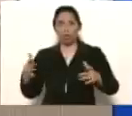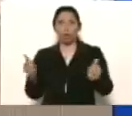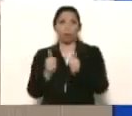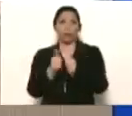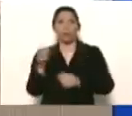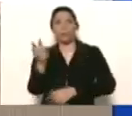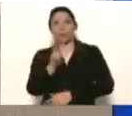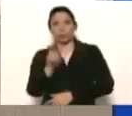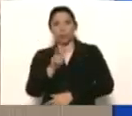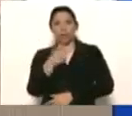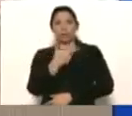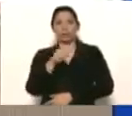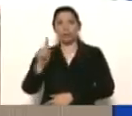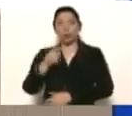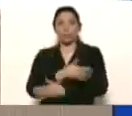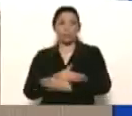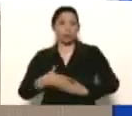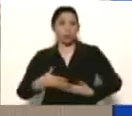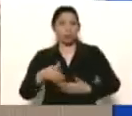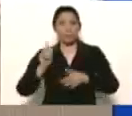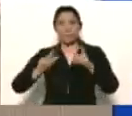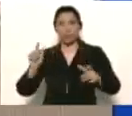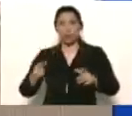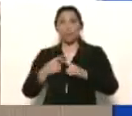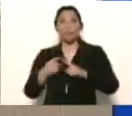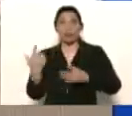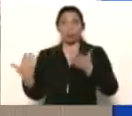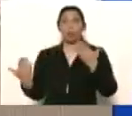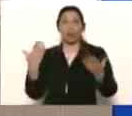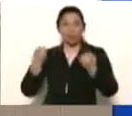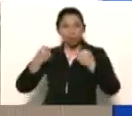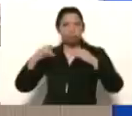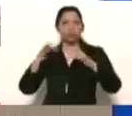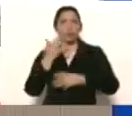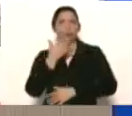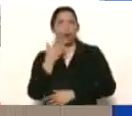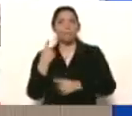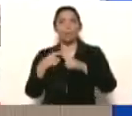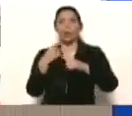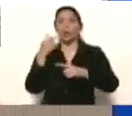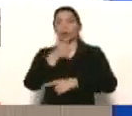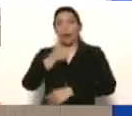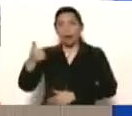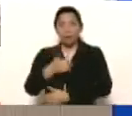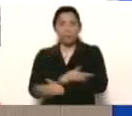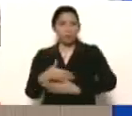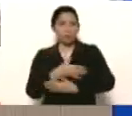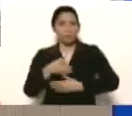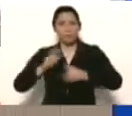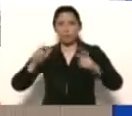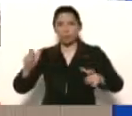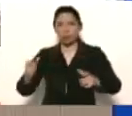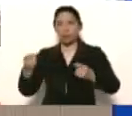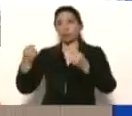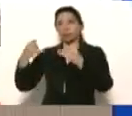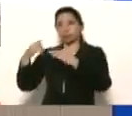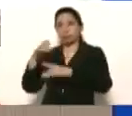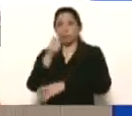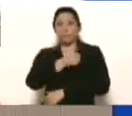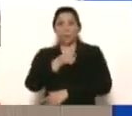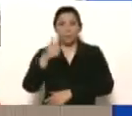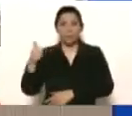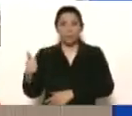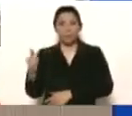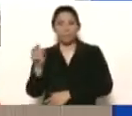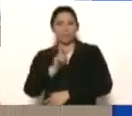millones de habitantes pero si puede comparar el número de casos por cada millón de habitantes los eeuu con el número de casos por cada millón de habitantes